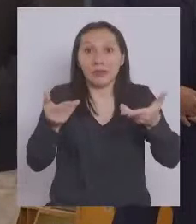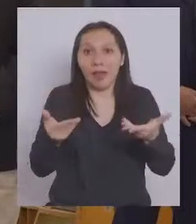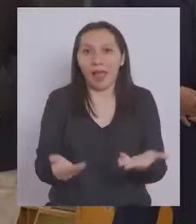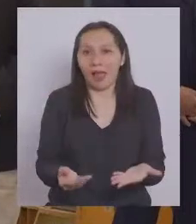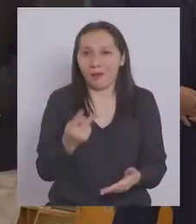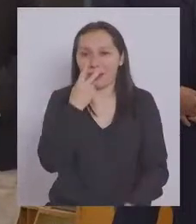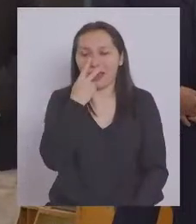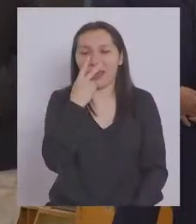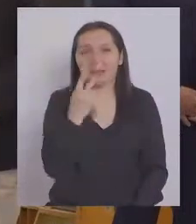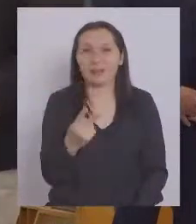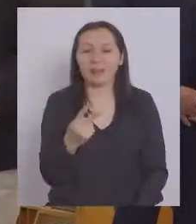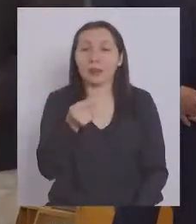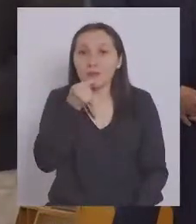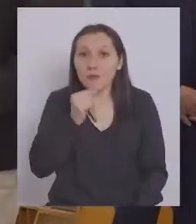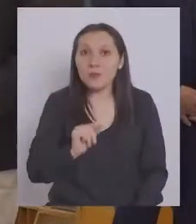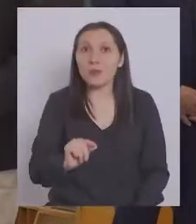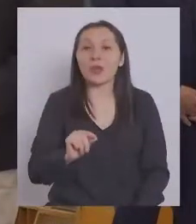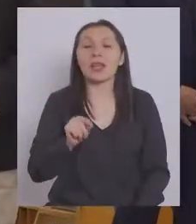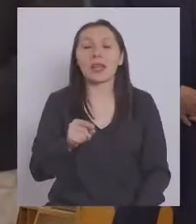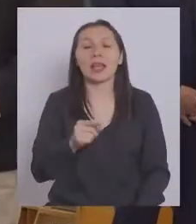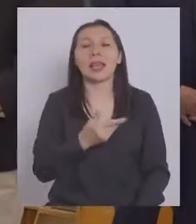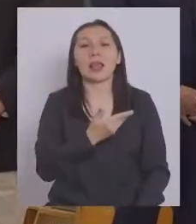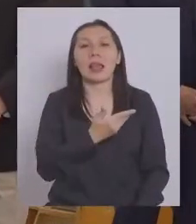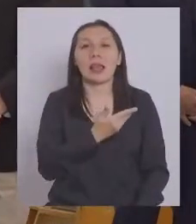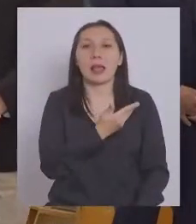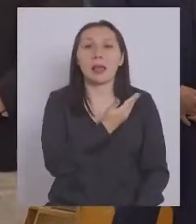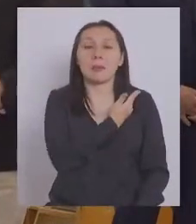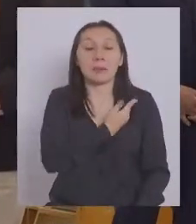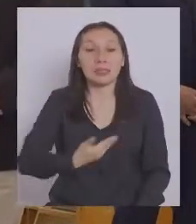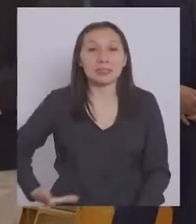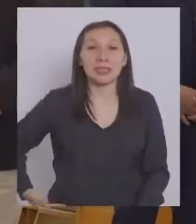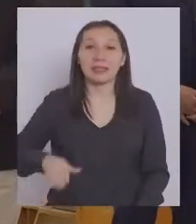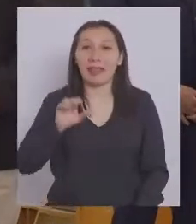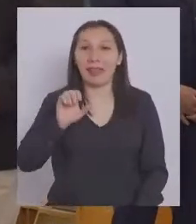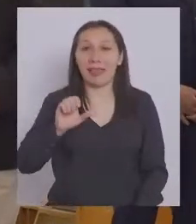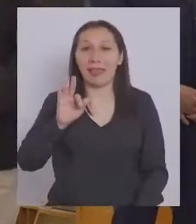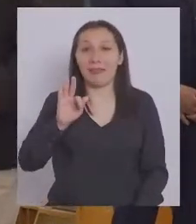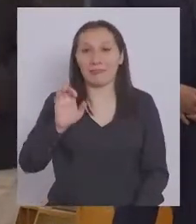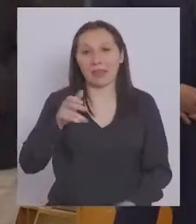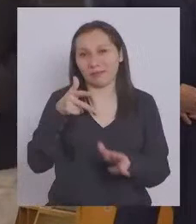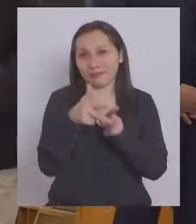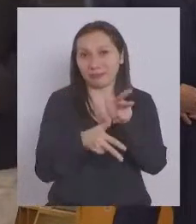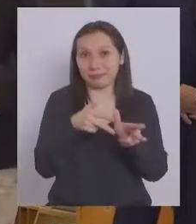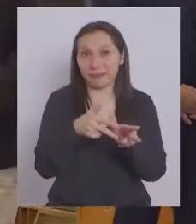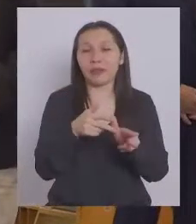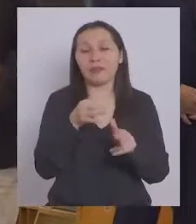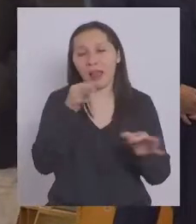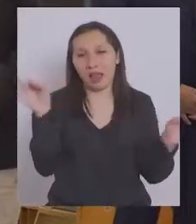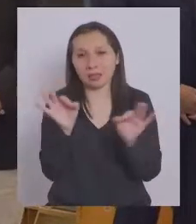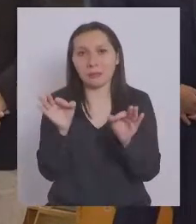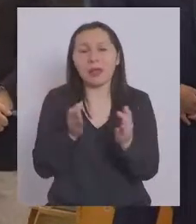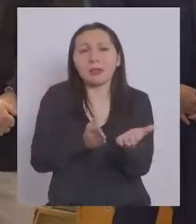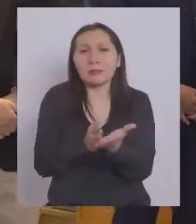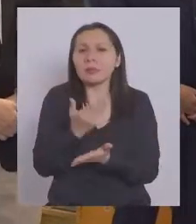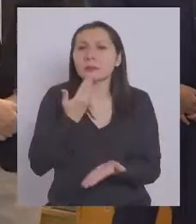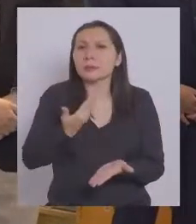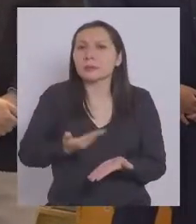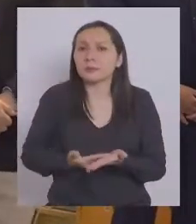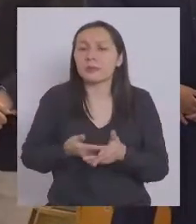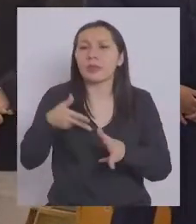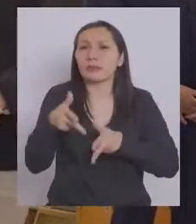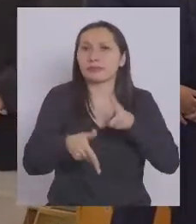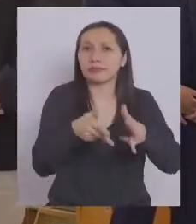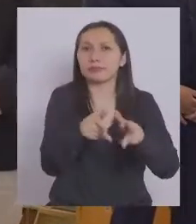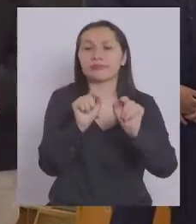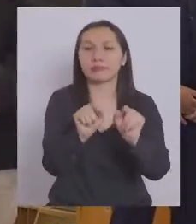estamos viendo muy pronto y el presidente de EFE se va a referir a eso. Van a empezar a circular estos trenes